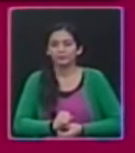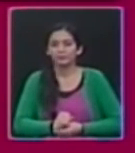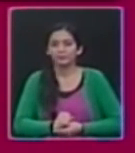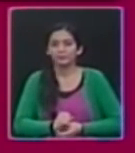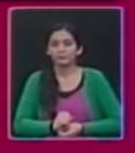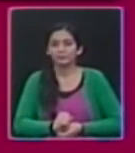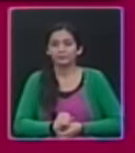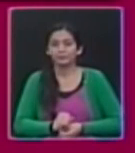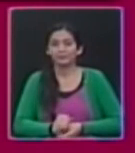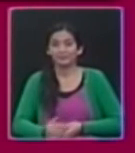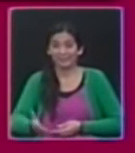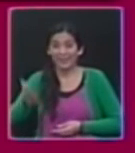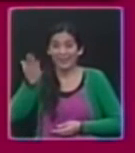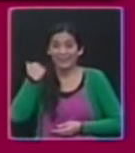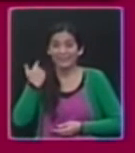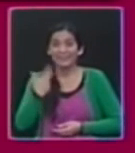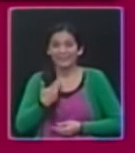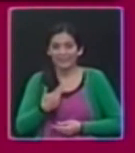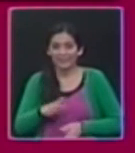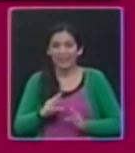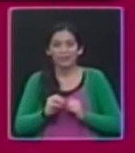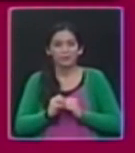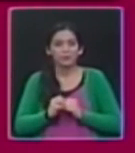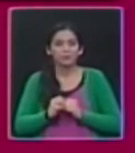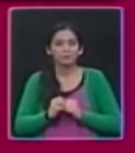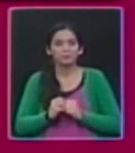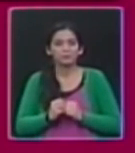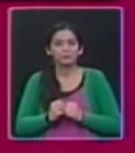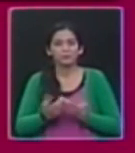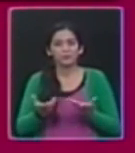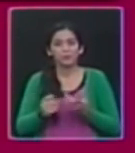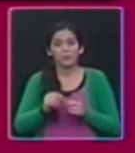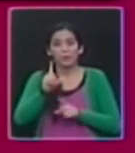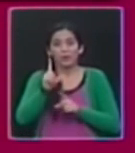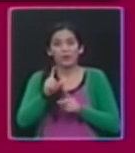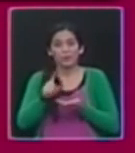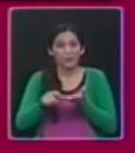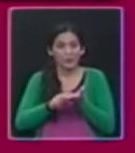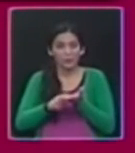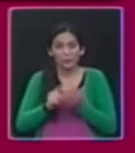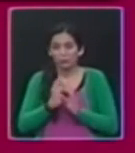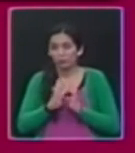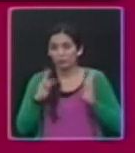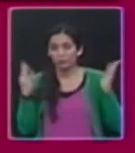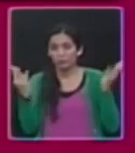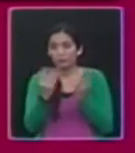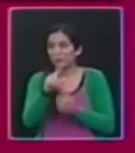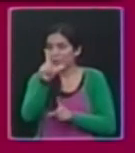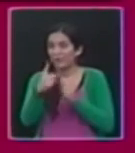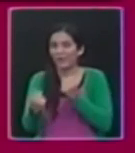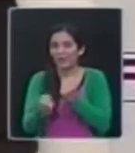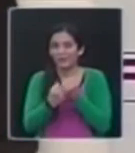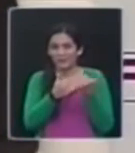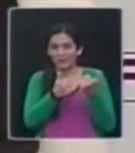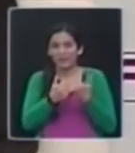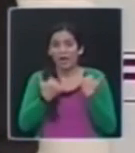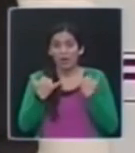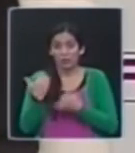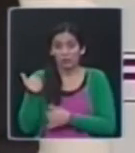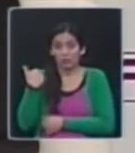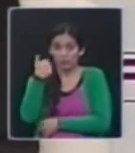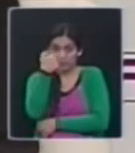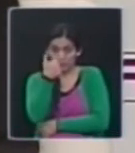tuvimos nuestro evento de recaudación, nos fue bastante bien, uh-huh, y por el momento lo que hacemos es la venta de unos esferos que son